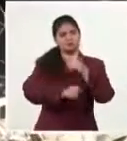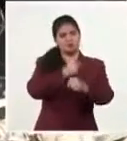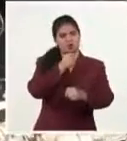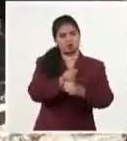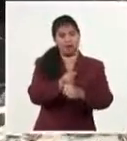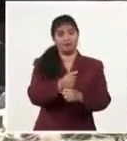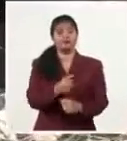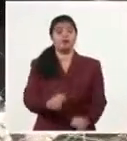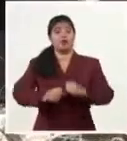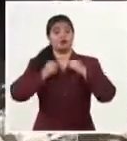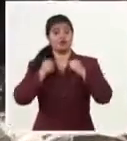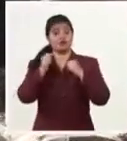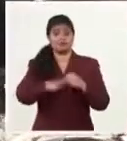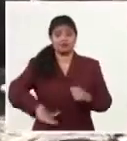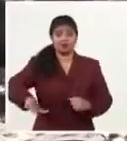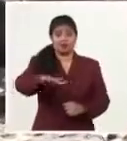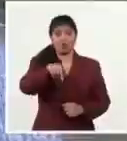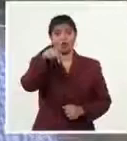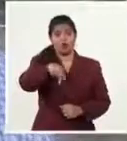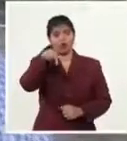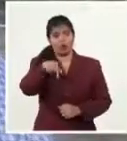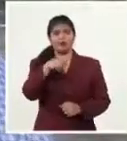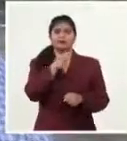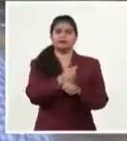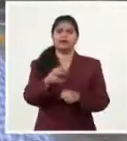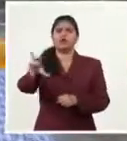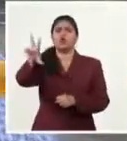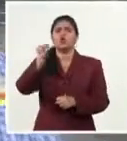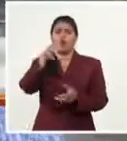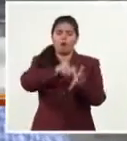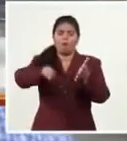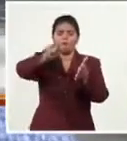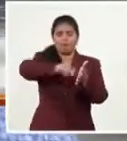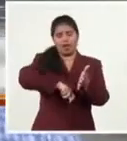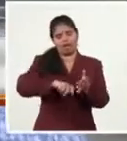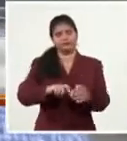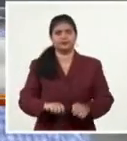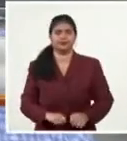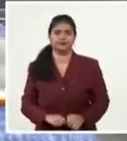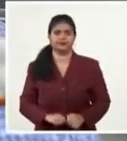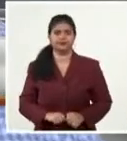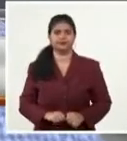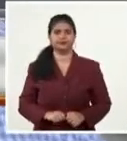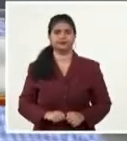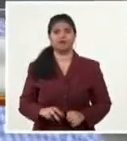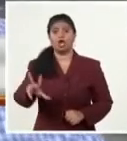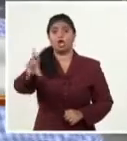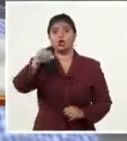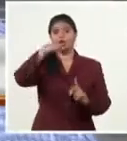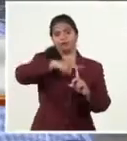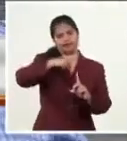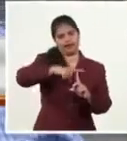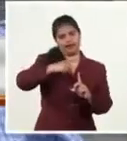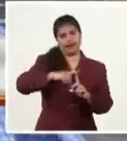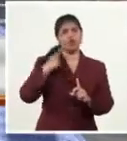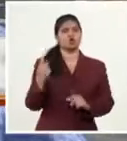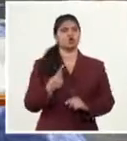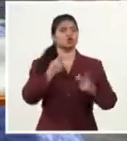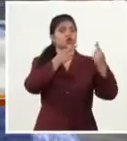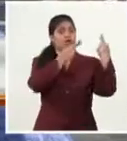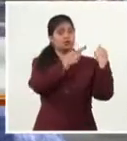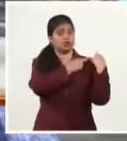guerrillero enfrentan hoy la nueva misión. Nos ha tocado asumir esta tarea, esta nueva tarea, compleja,